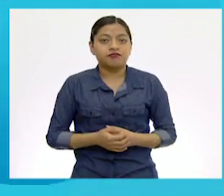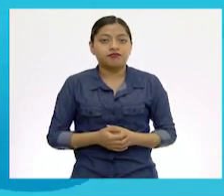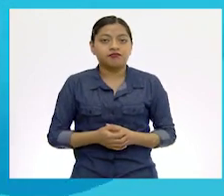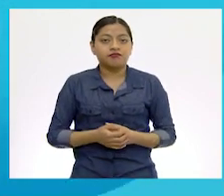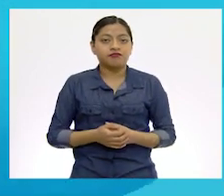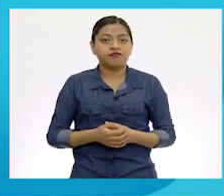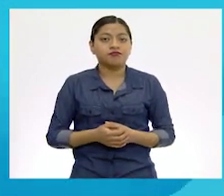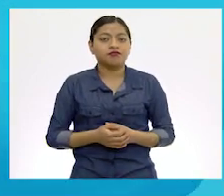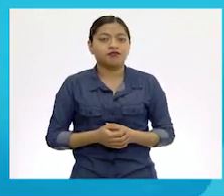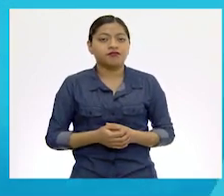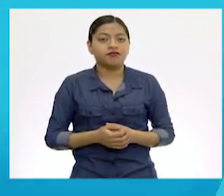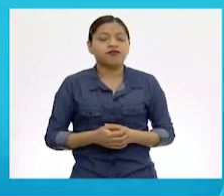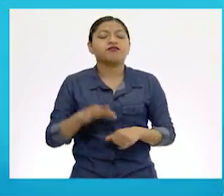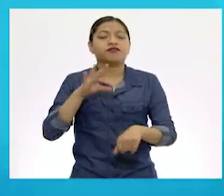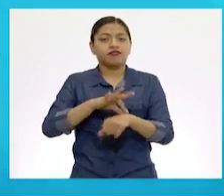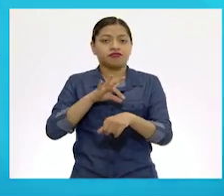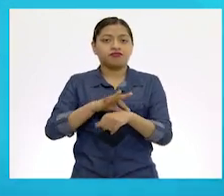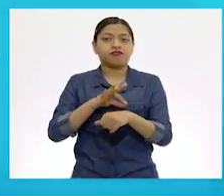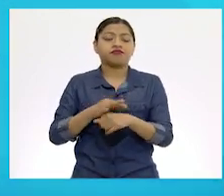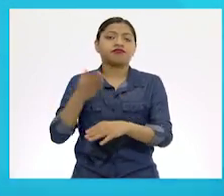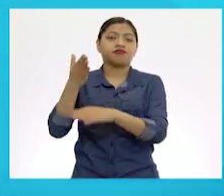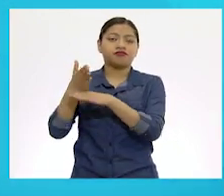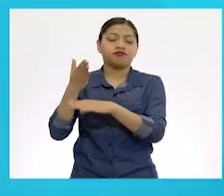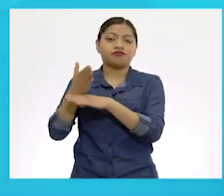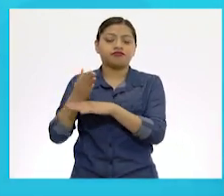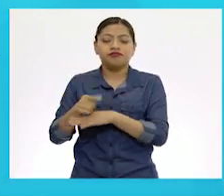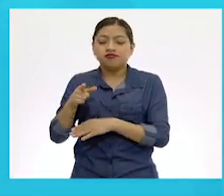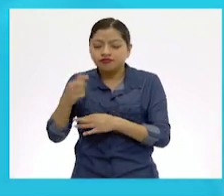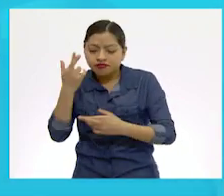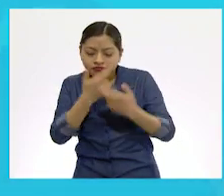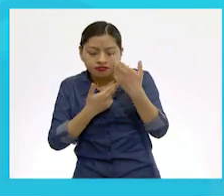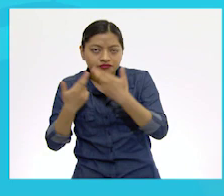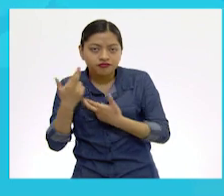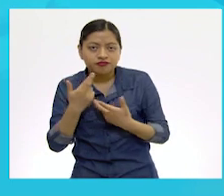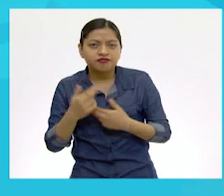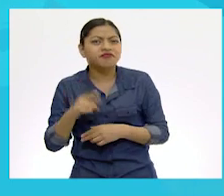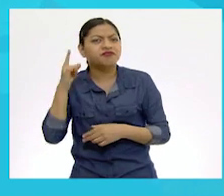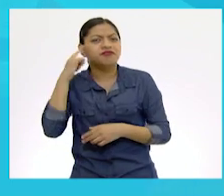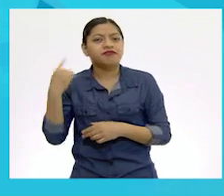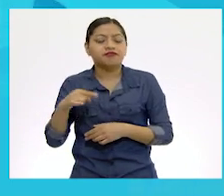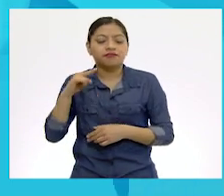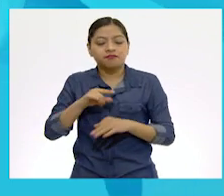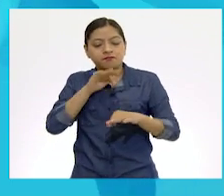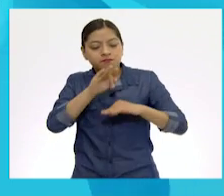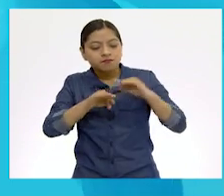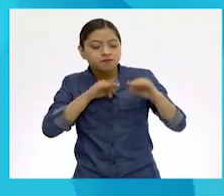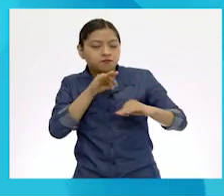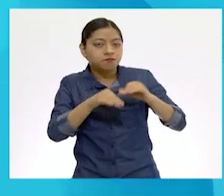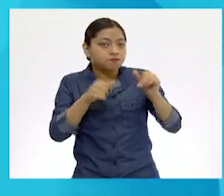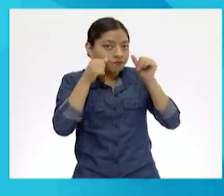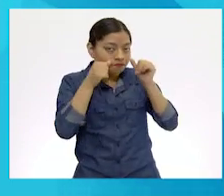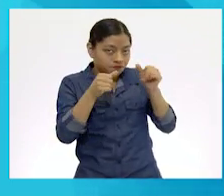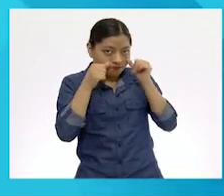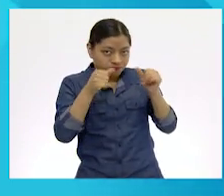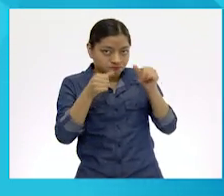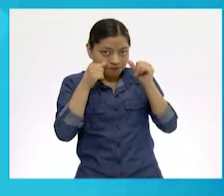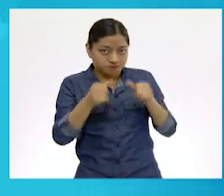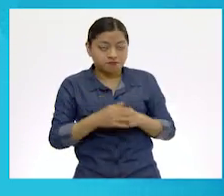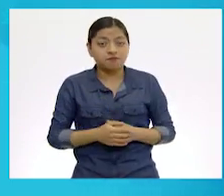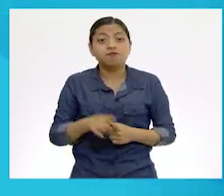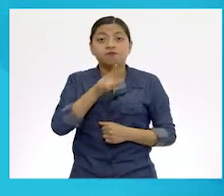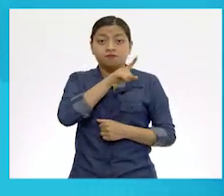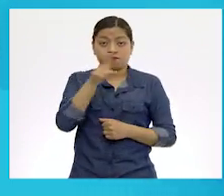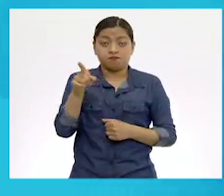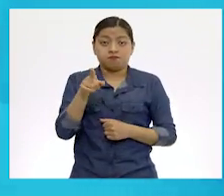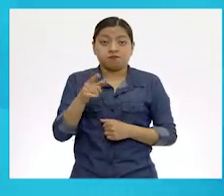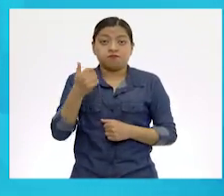consultas rutinarias con médicos que se dediquen a esto específicamente para poder darles una mejor atención y tener unas mascotitas